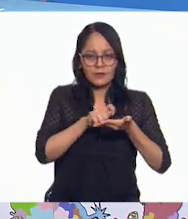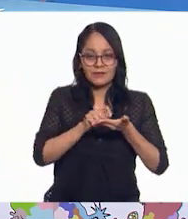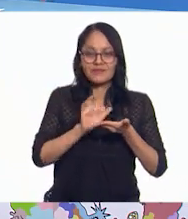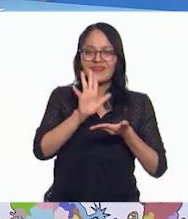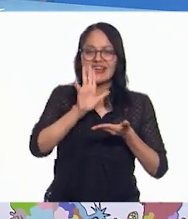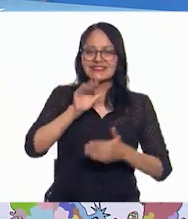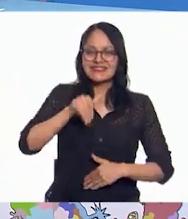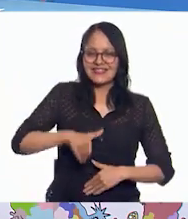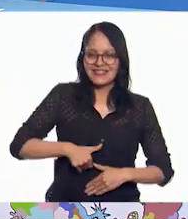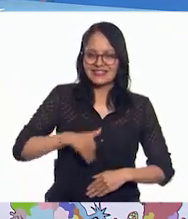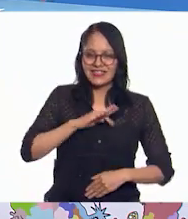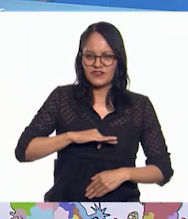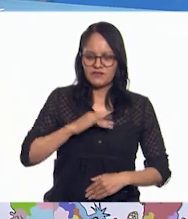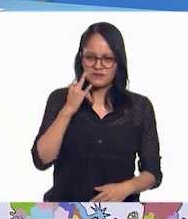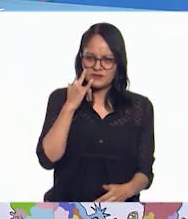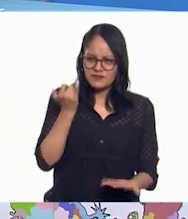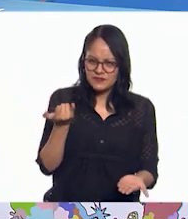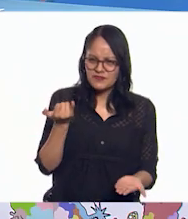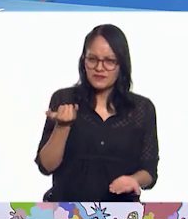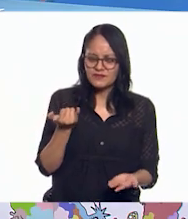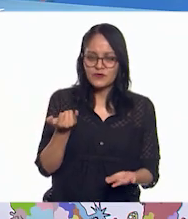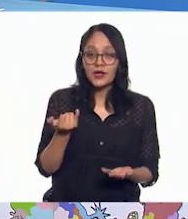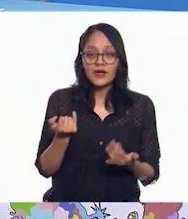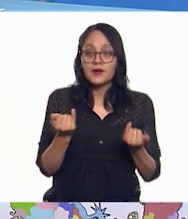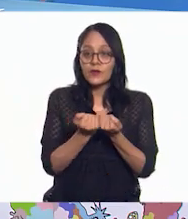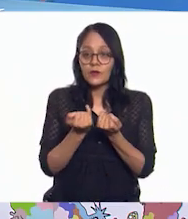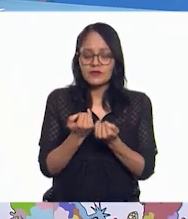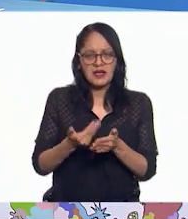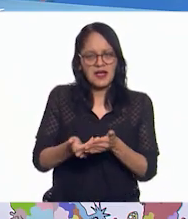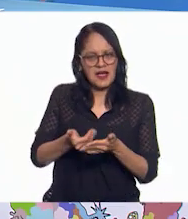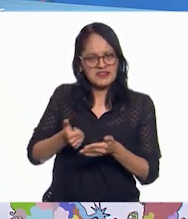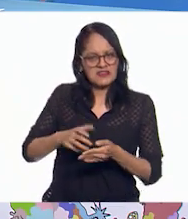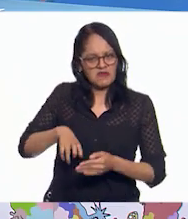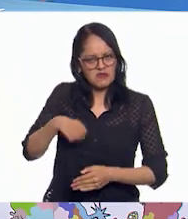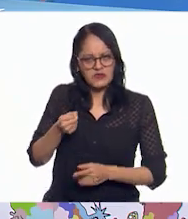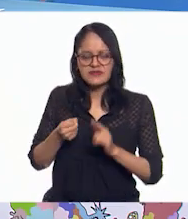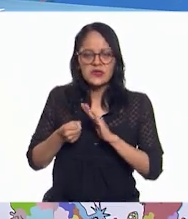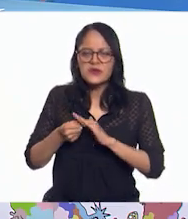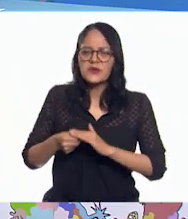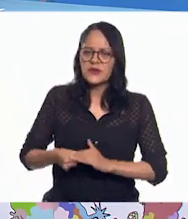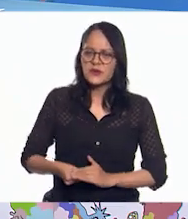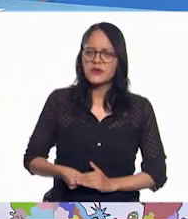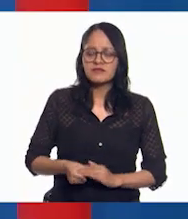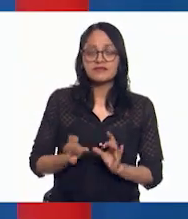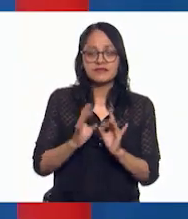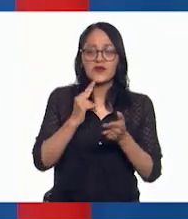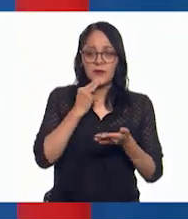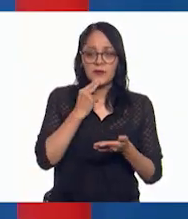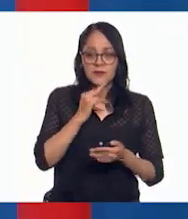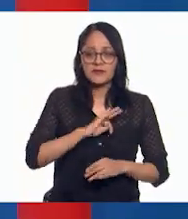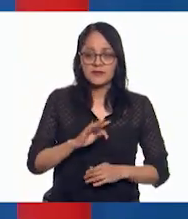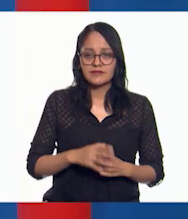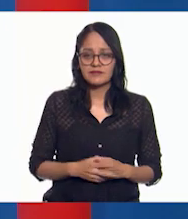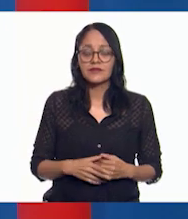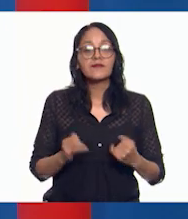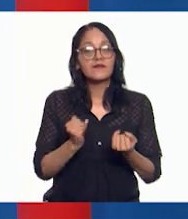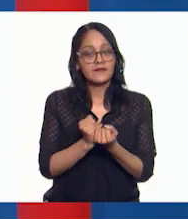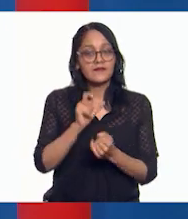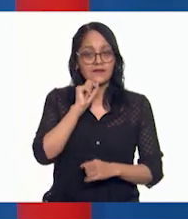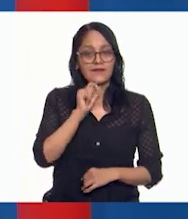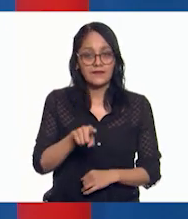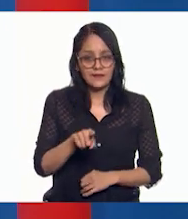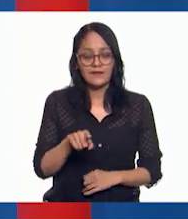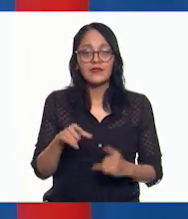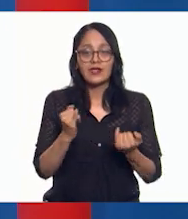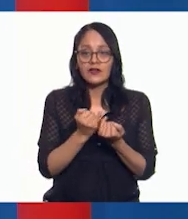feliz rarísimo, el cual sin trabajo arduo de por medio sirve de muy poco. Sí, y como dicen, si la